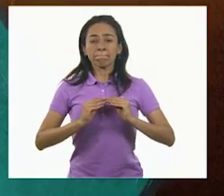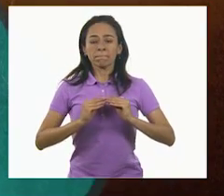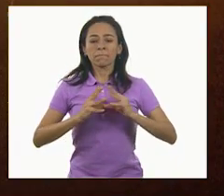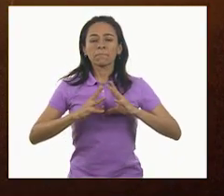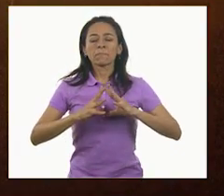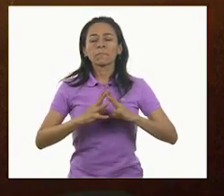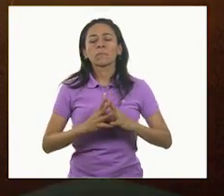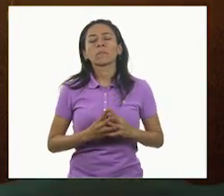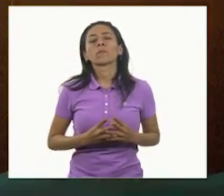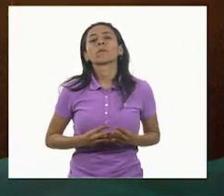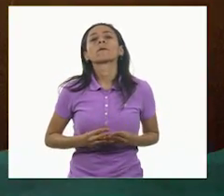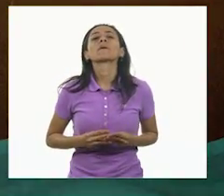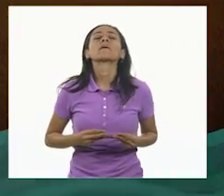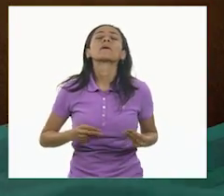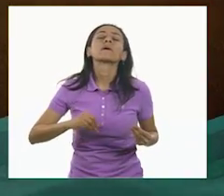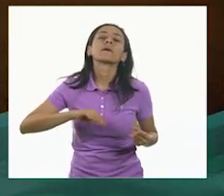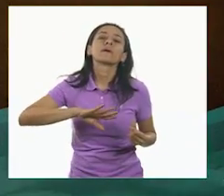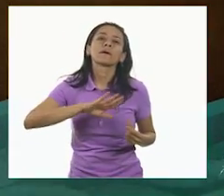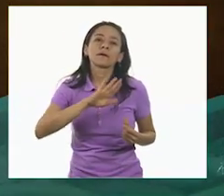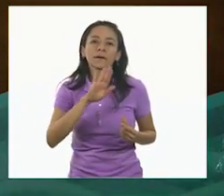ni kimakasana